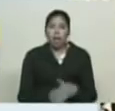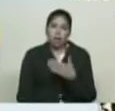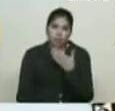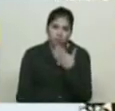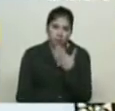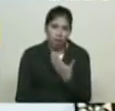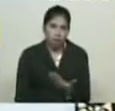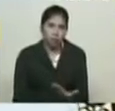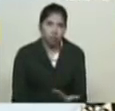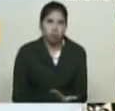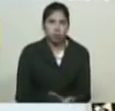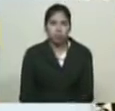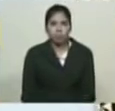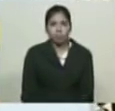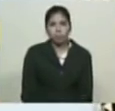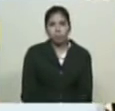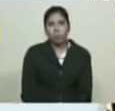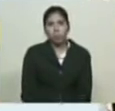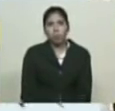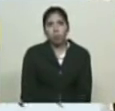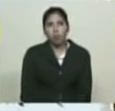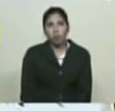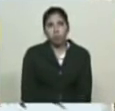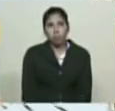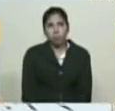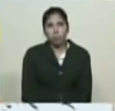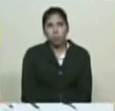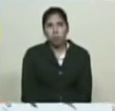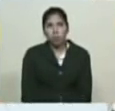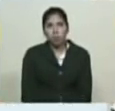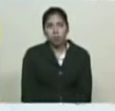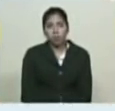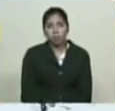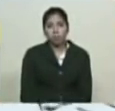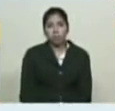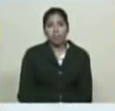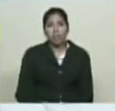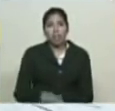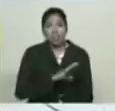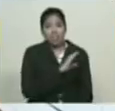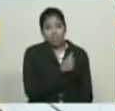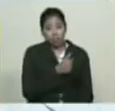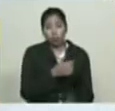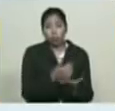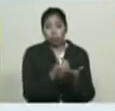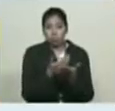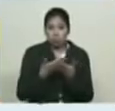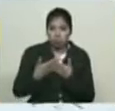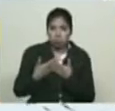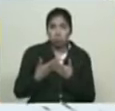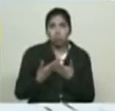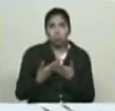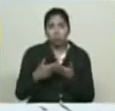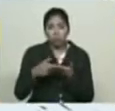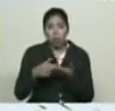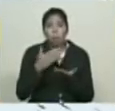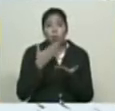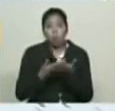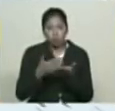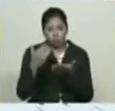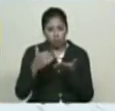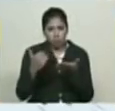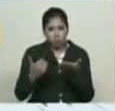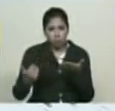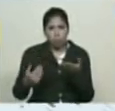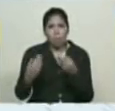el documento que la Dirección Nacional del PPT me ha entregado con propuestas concretas para